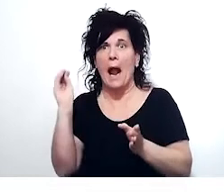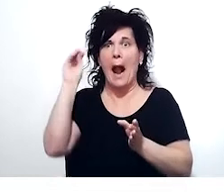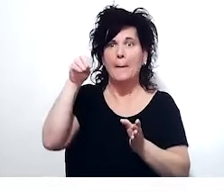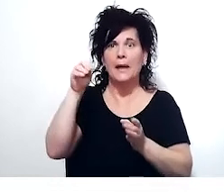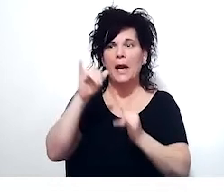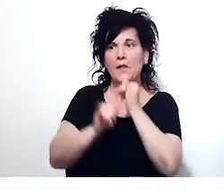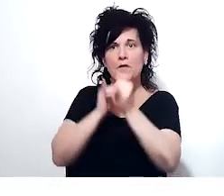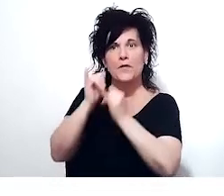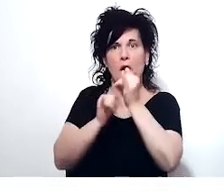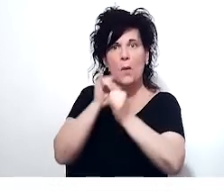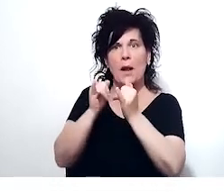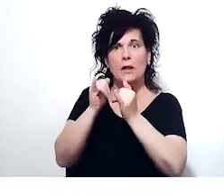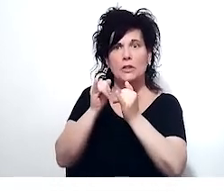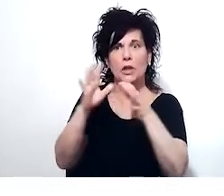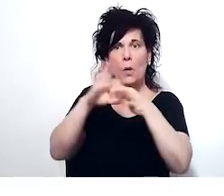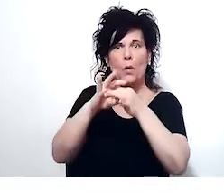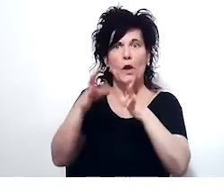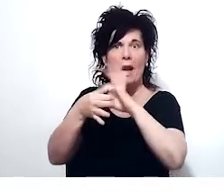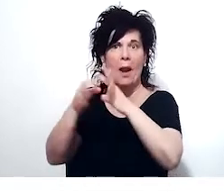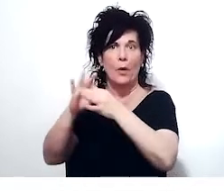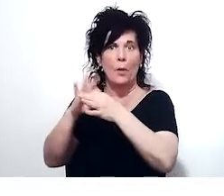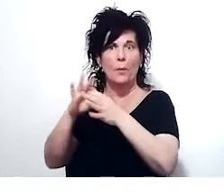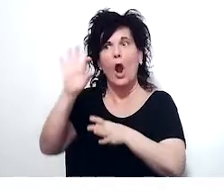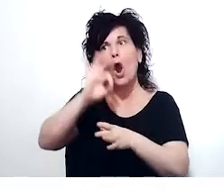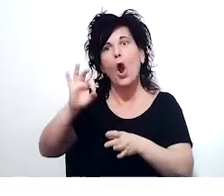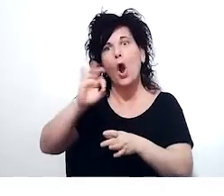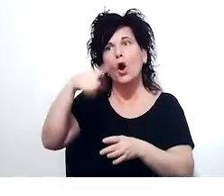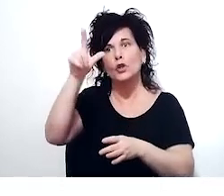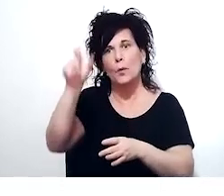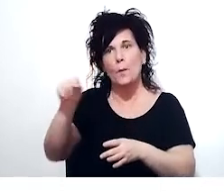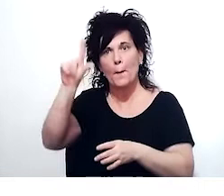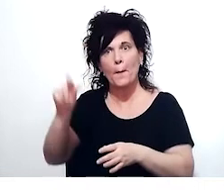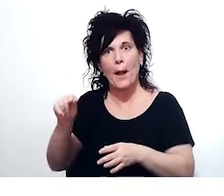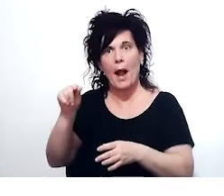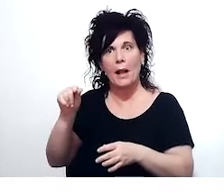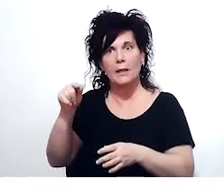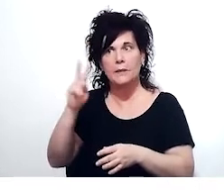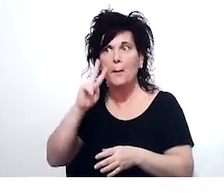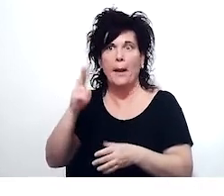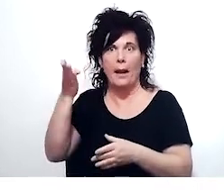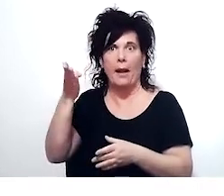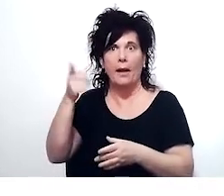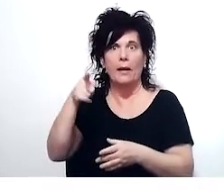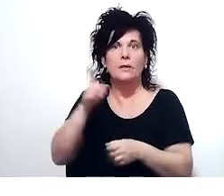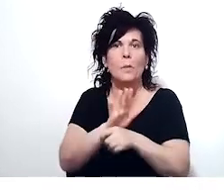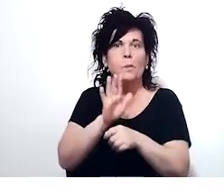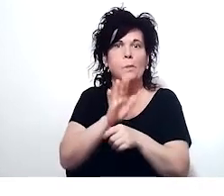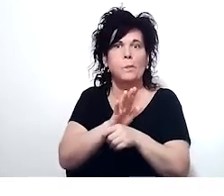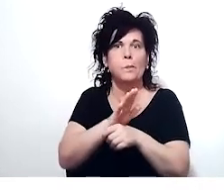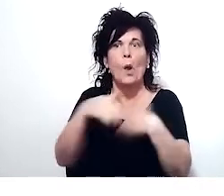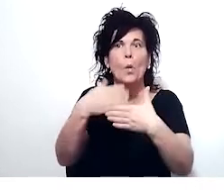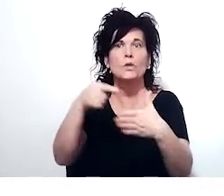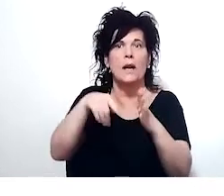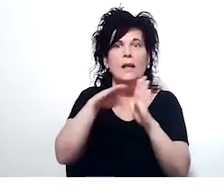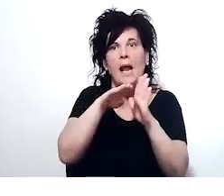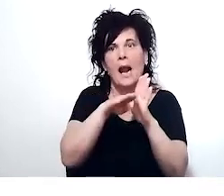aplicable a datos establecidos en la Unión Europea o localizados en otros países, pues, implica el uso